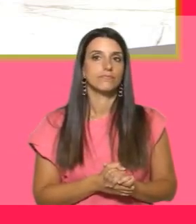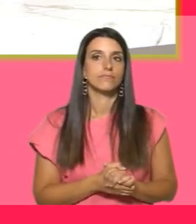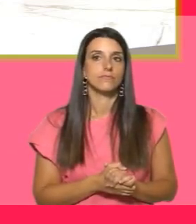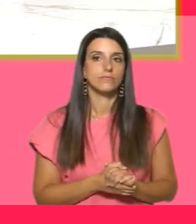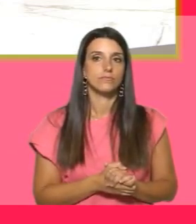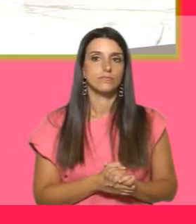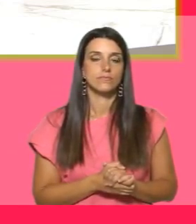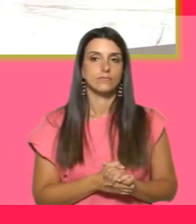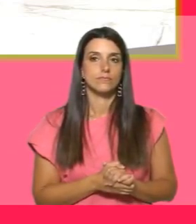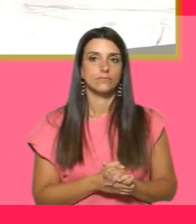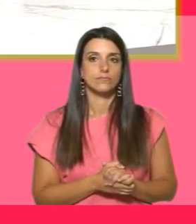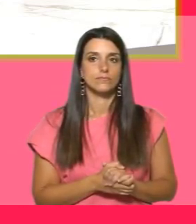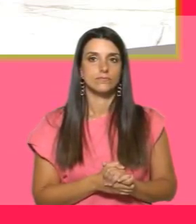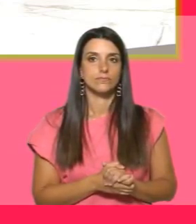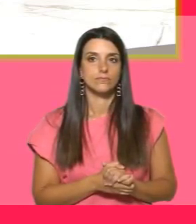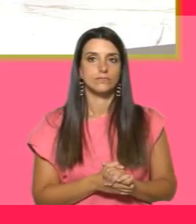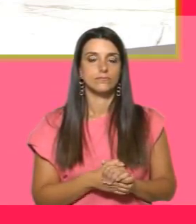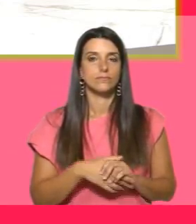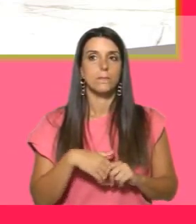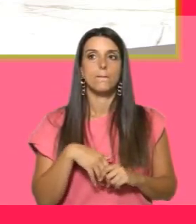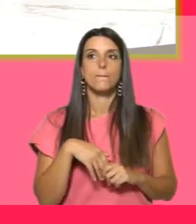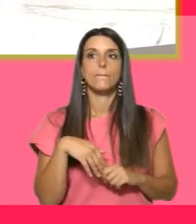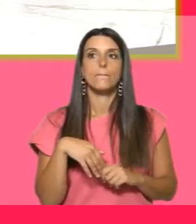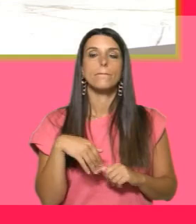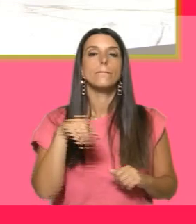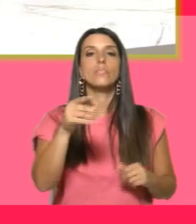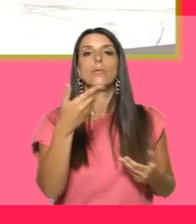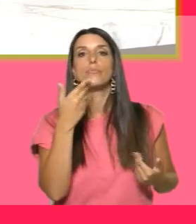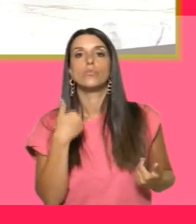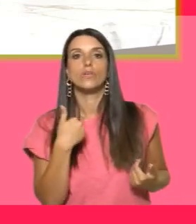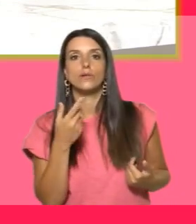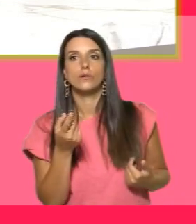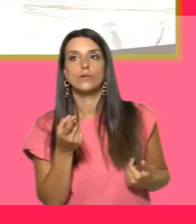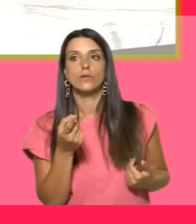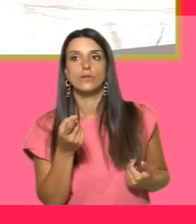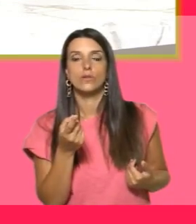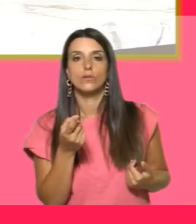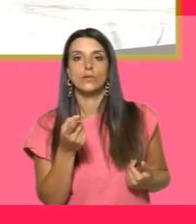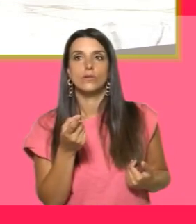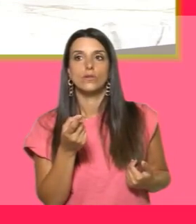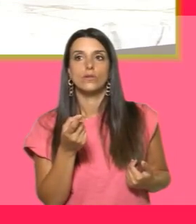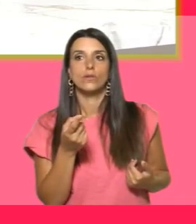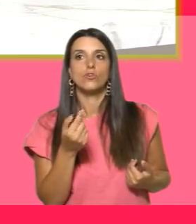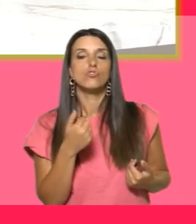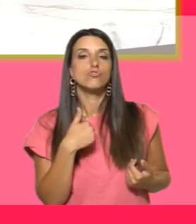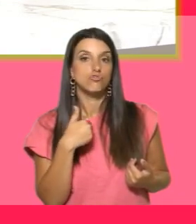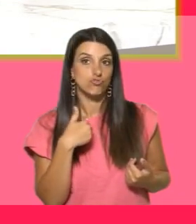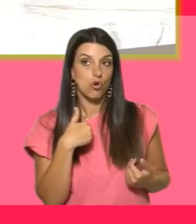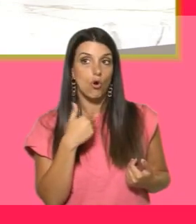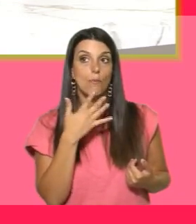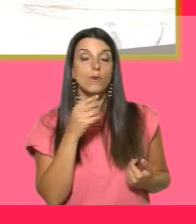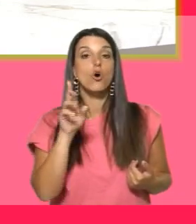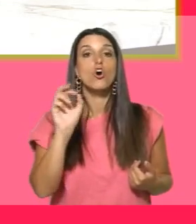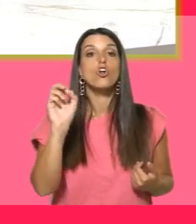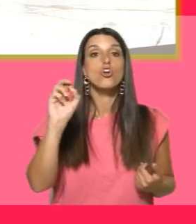mezclando por acá. Que no te... Yo le pondría acá ron